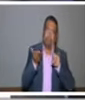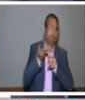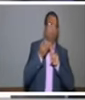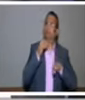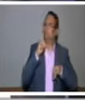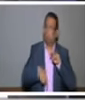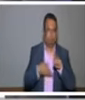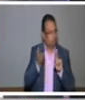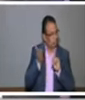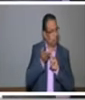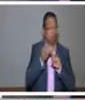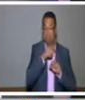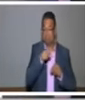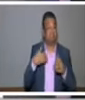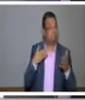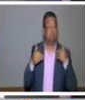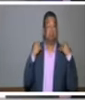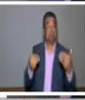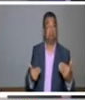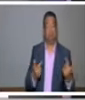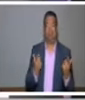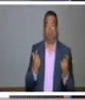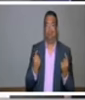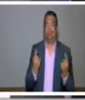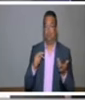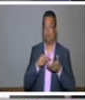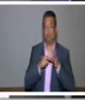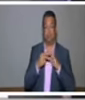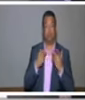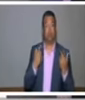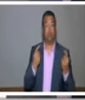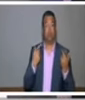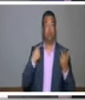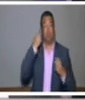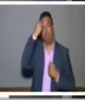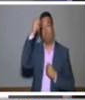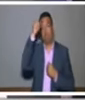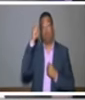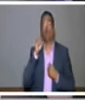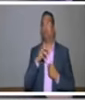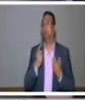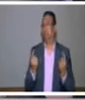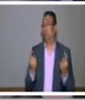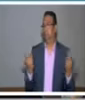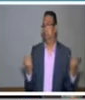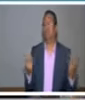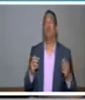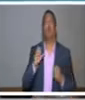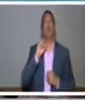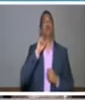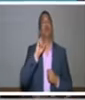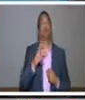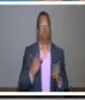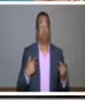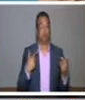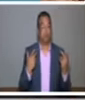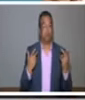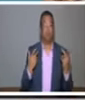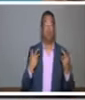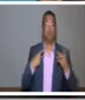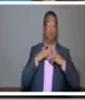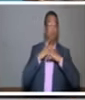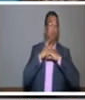ellos insisten en eso, ¿qué haría? ¿Estaría dispuesto como Bernabe a hacer algún tipo de desobediencia? Yo voy a defender a Puerto Rico y a sus